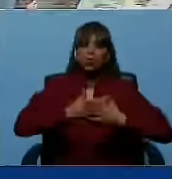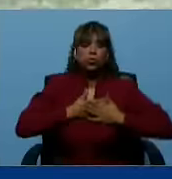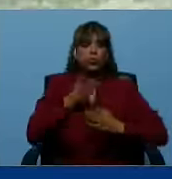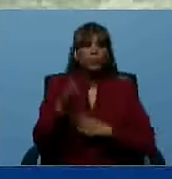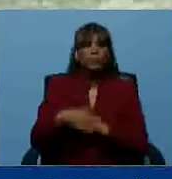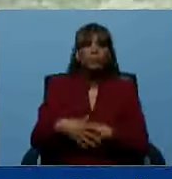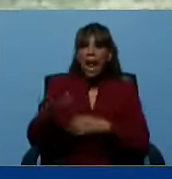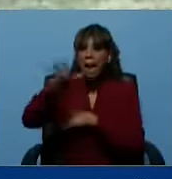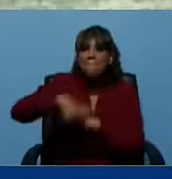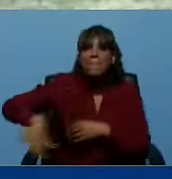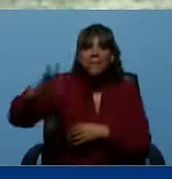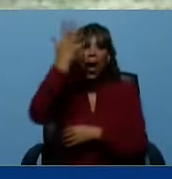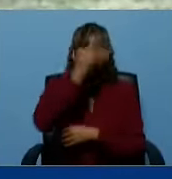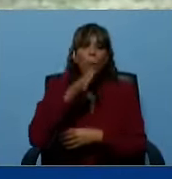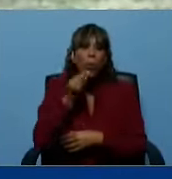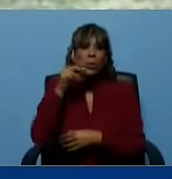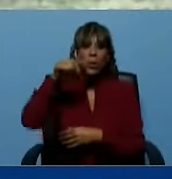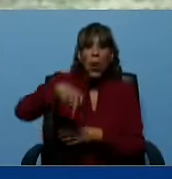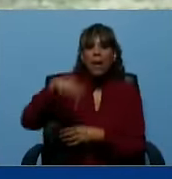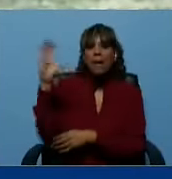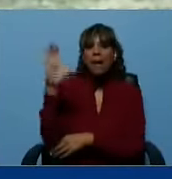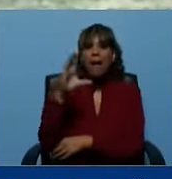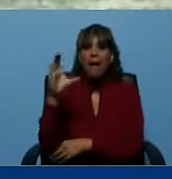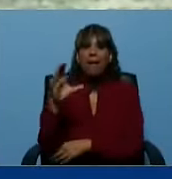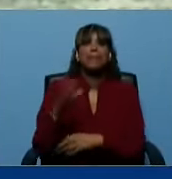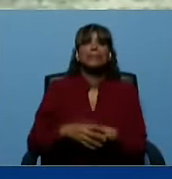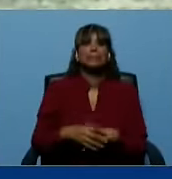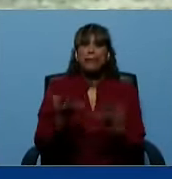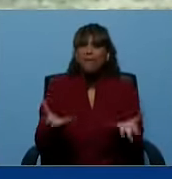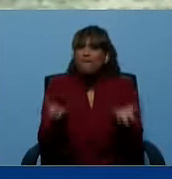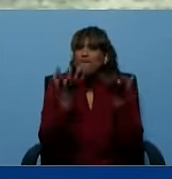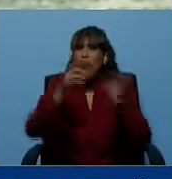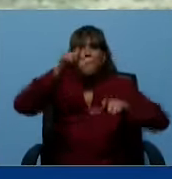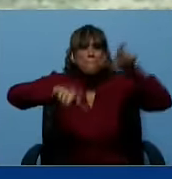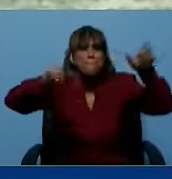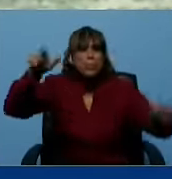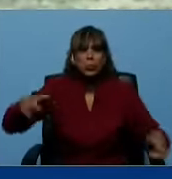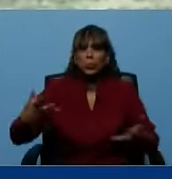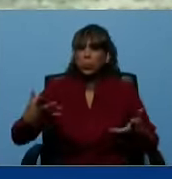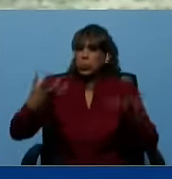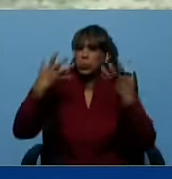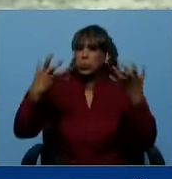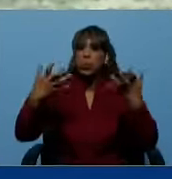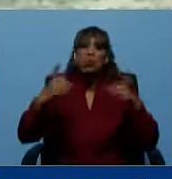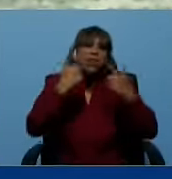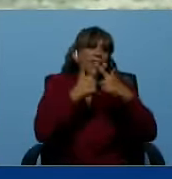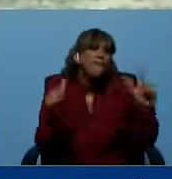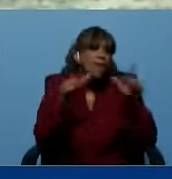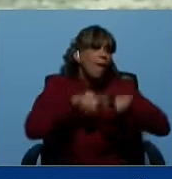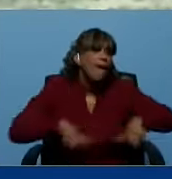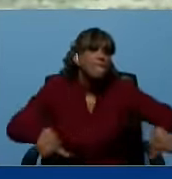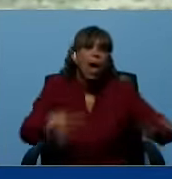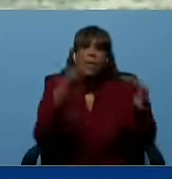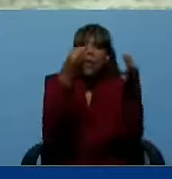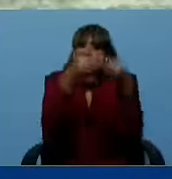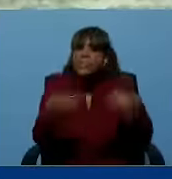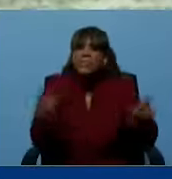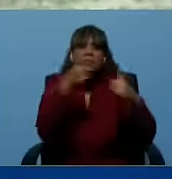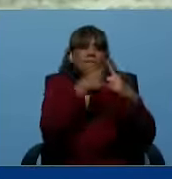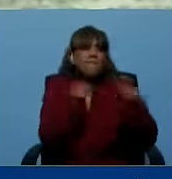La Plaza de la Juventud, eso se la pasa full, pero es una alternativa impresionante.